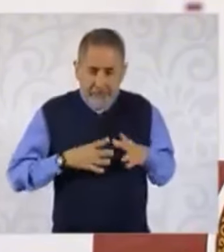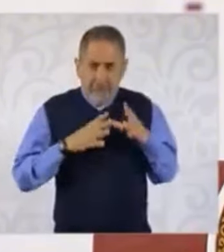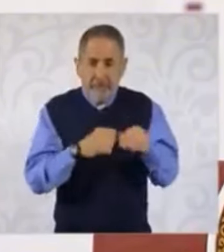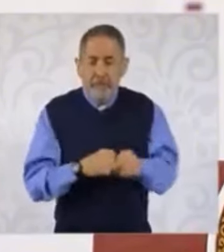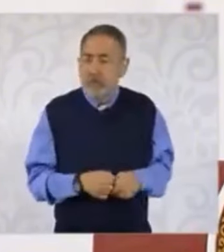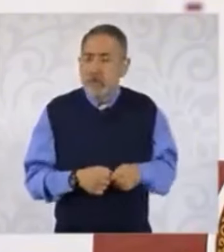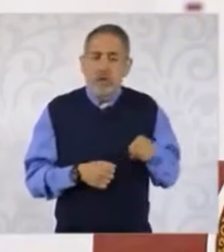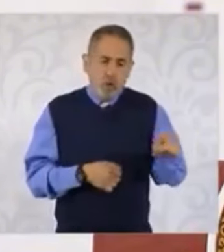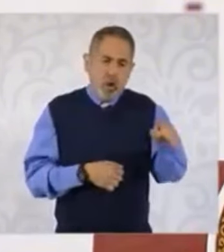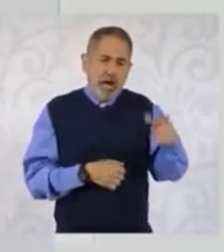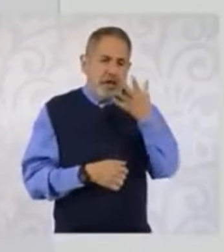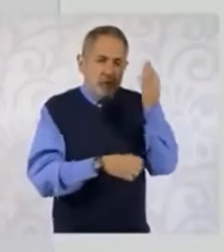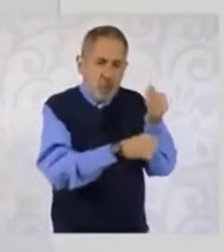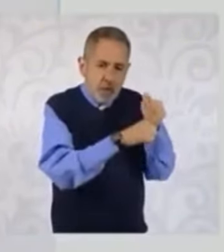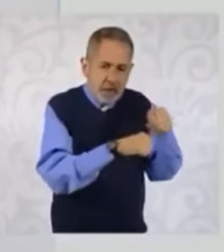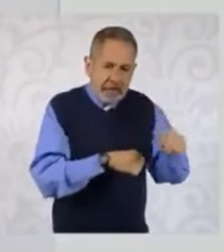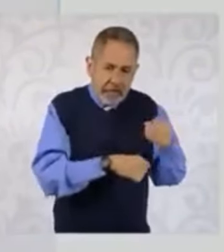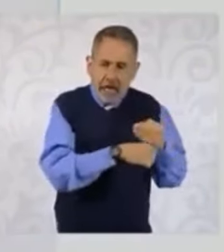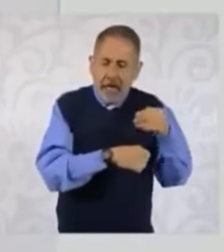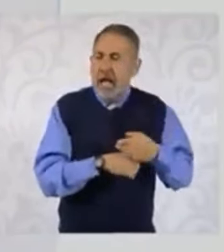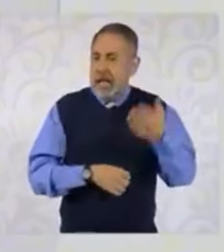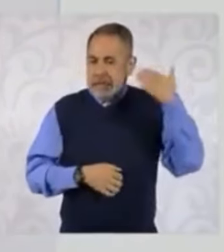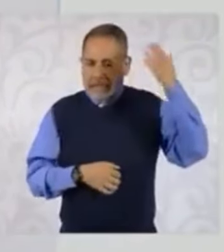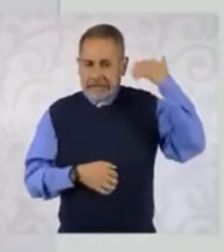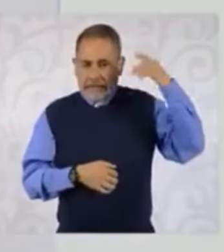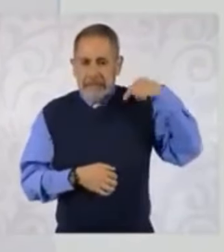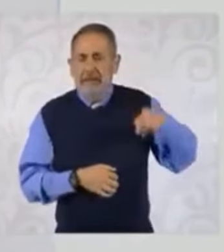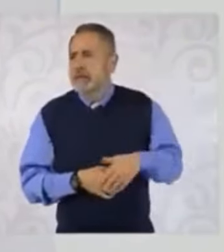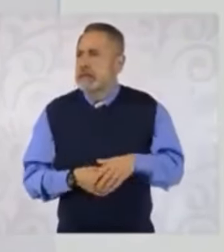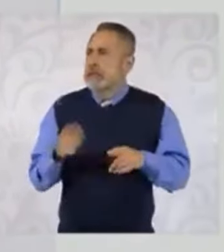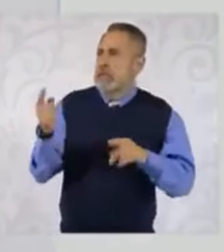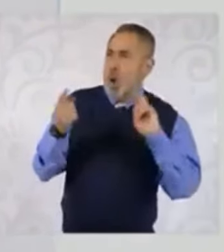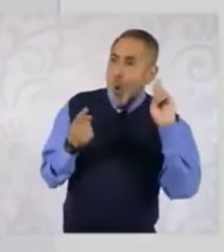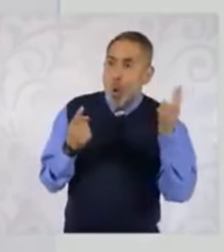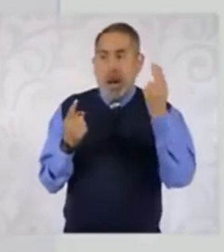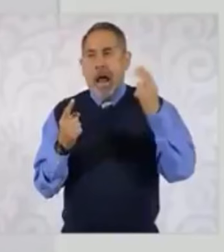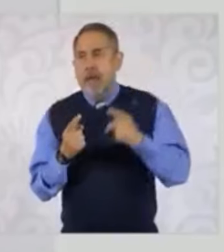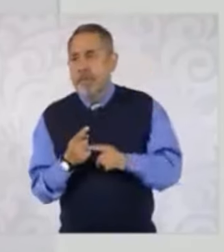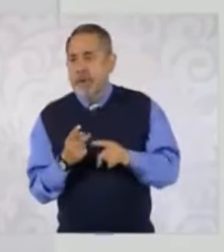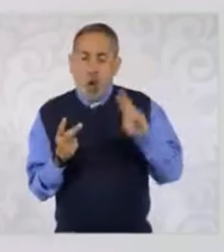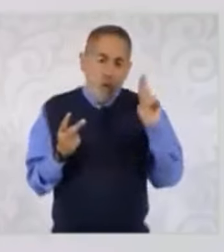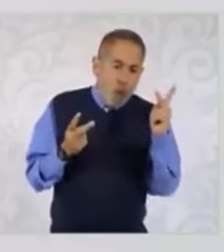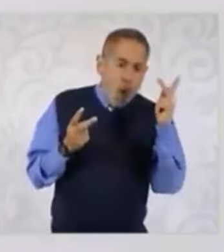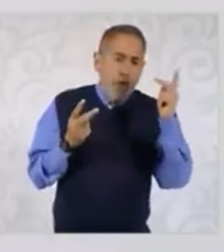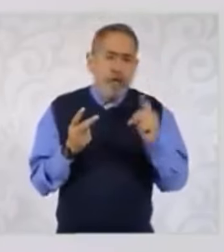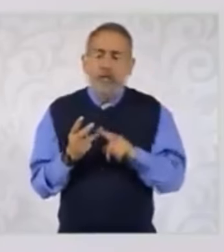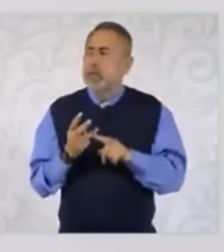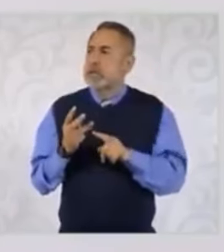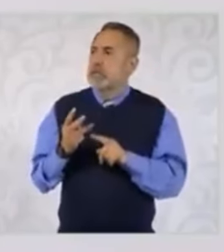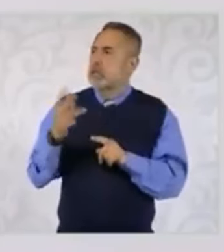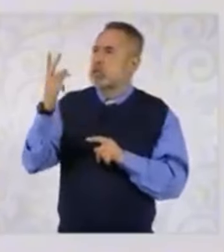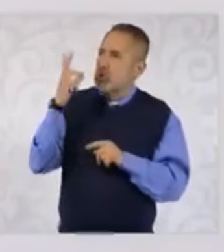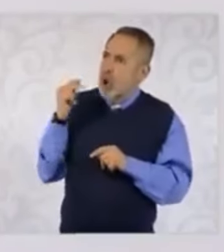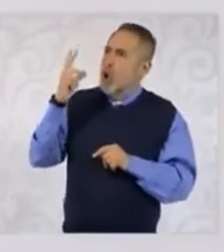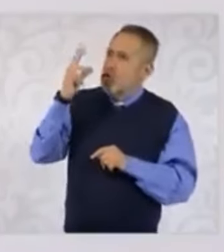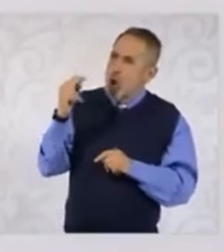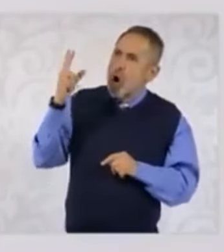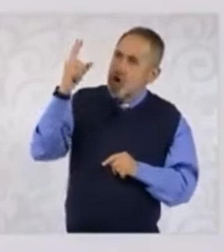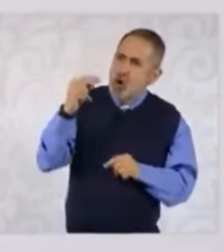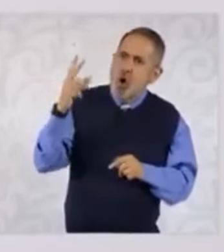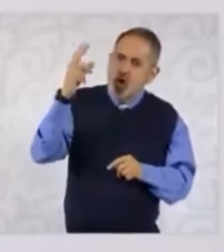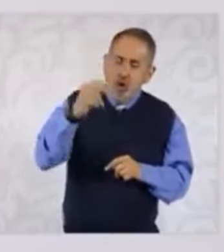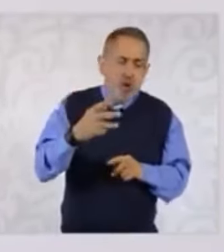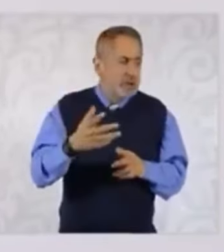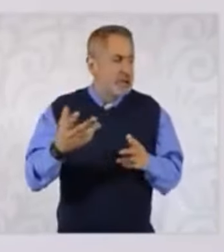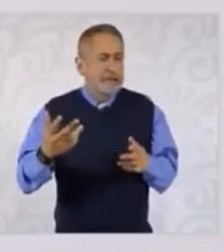opción de un estudiante. Es decir, querían pasar a la UNAM y eran rechazados, al Poli